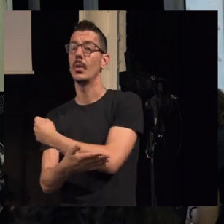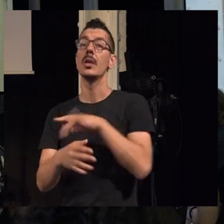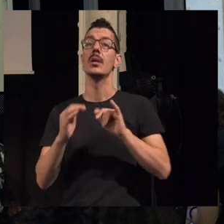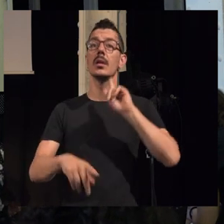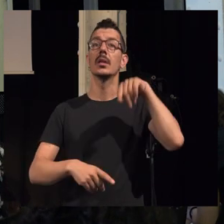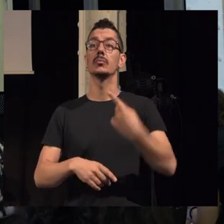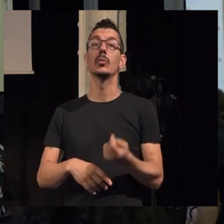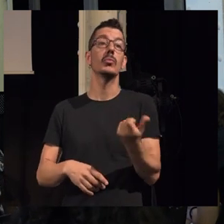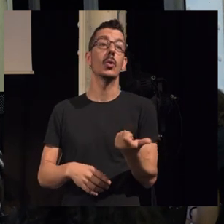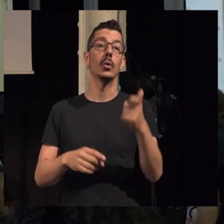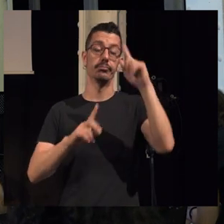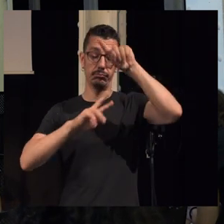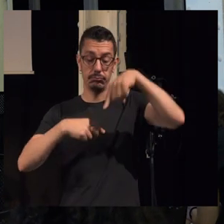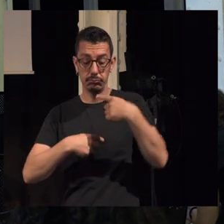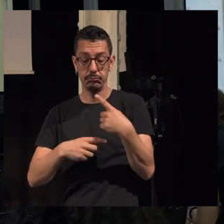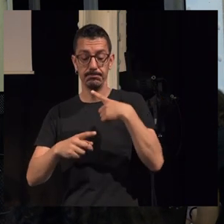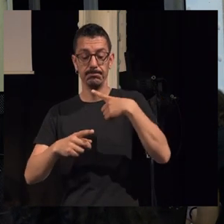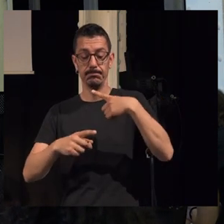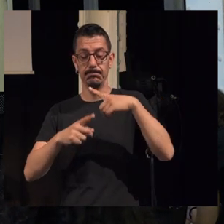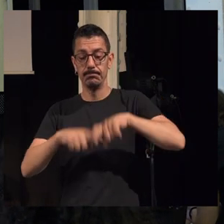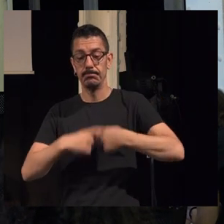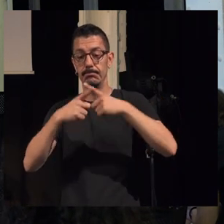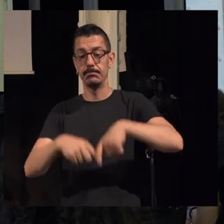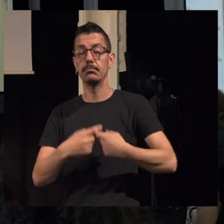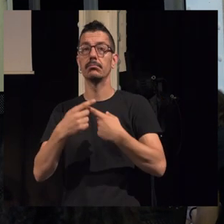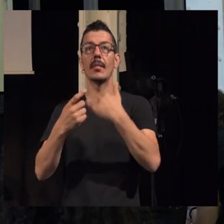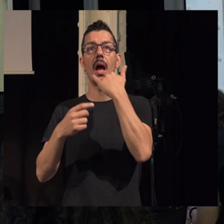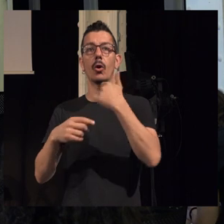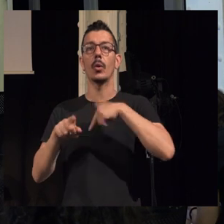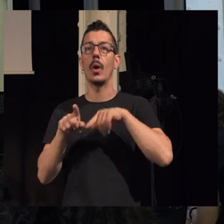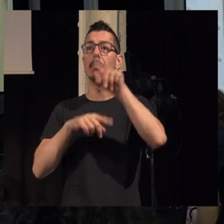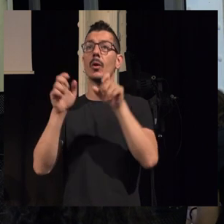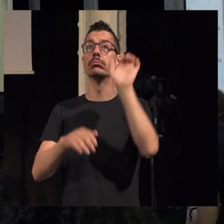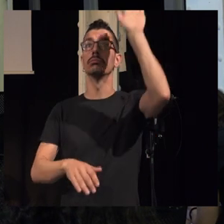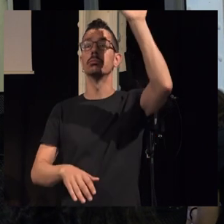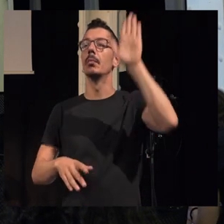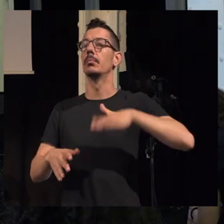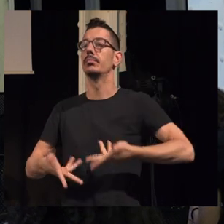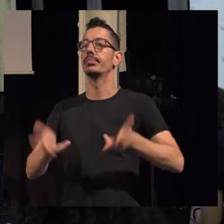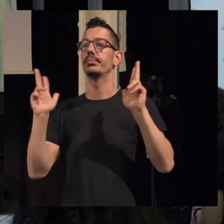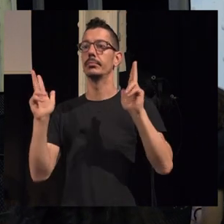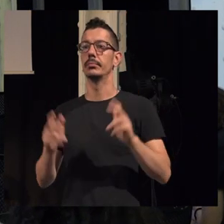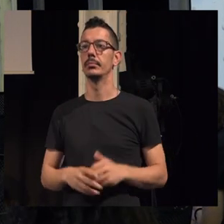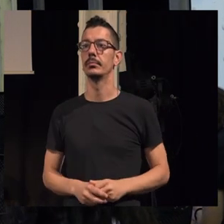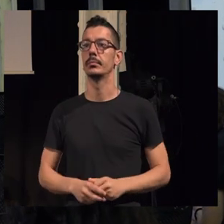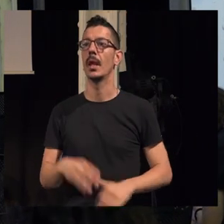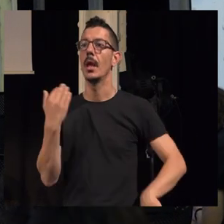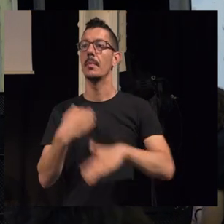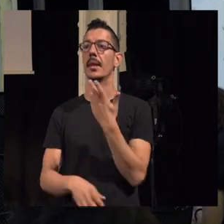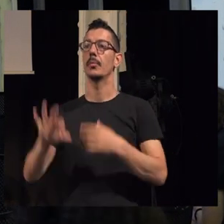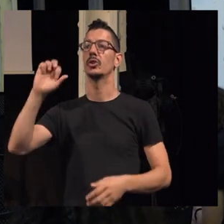y también entre vosotros, evidentemente, si tenéis preguntas que haceros de las intervenciones, pues las podréis hacer. Empezaremos con